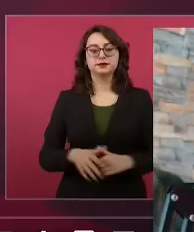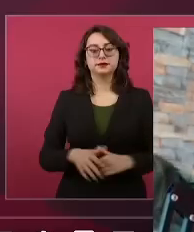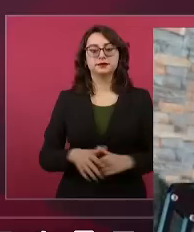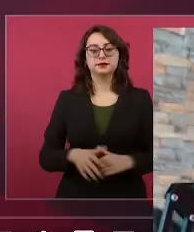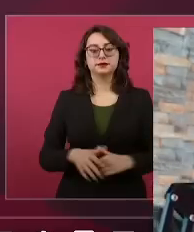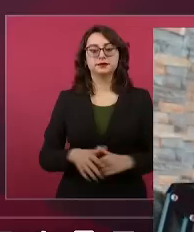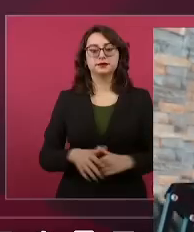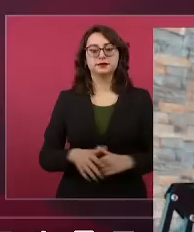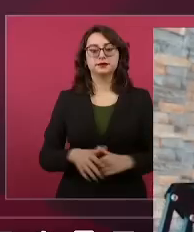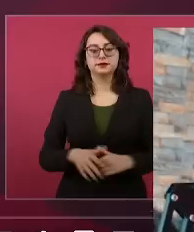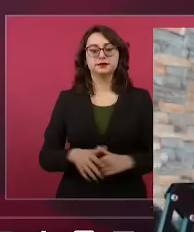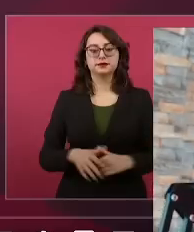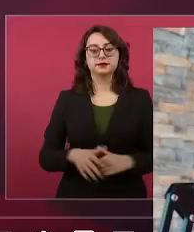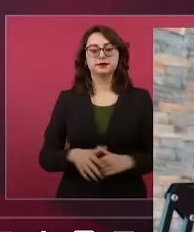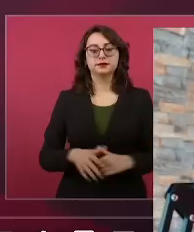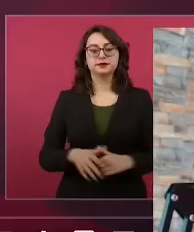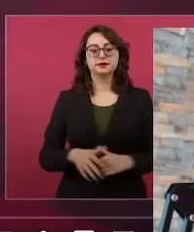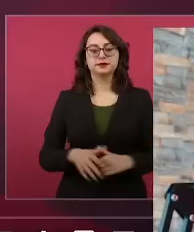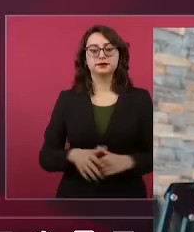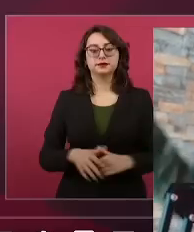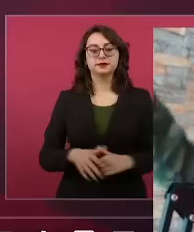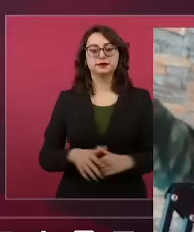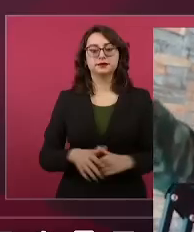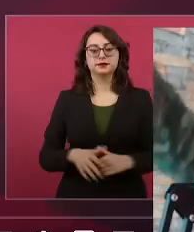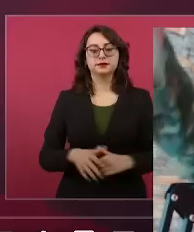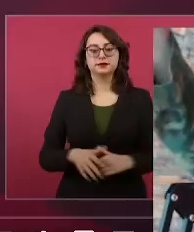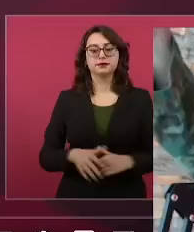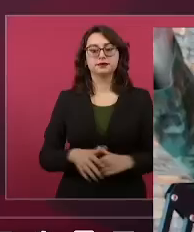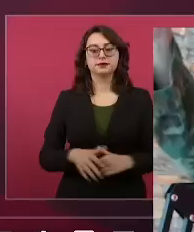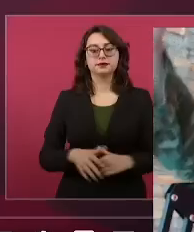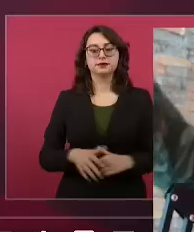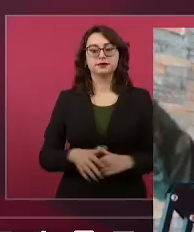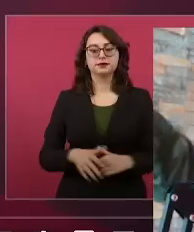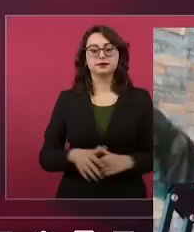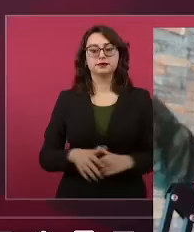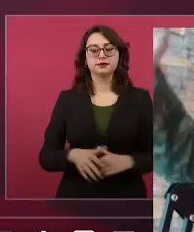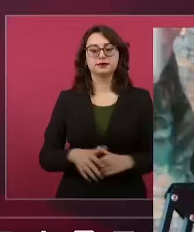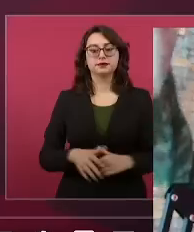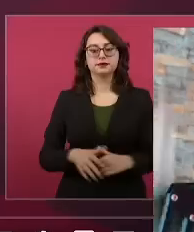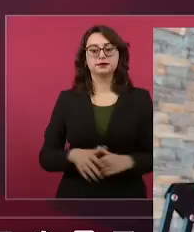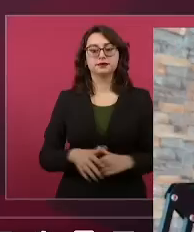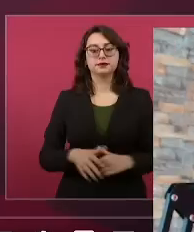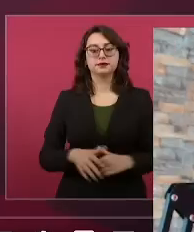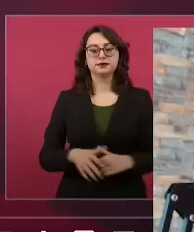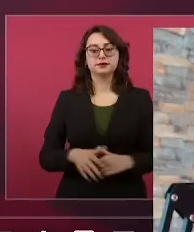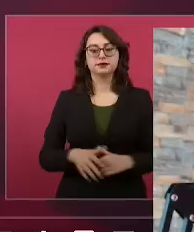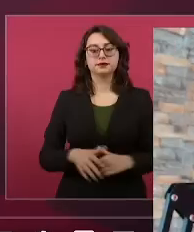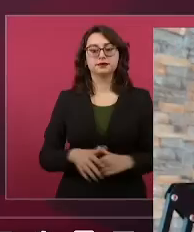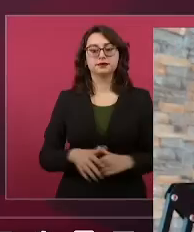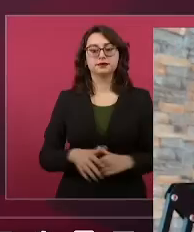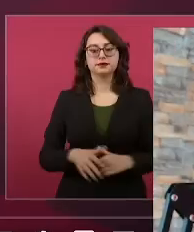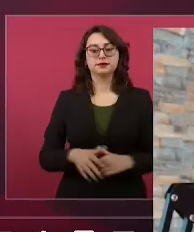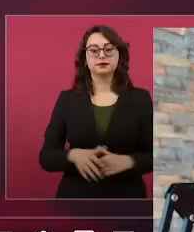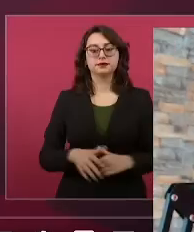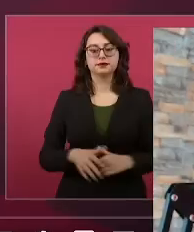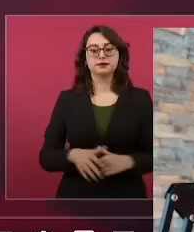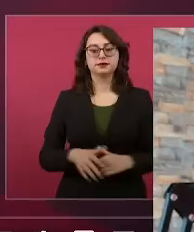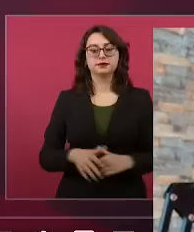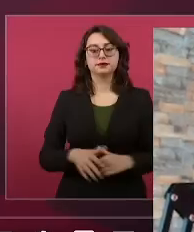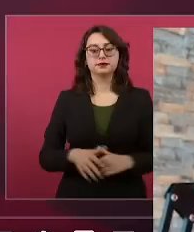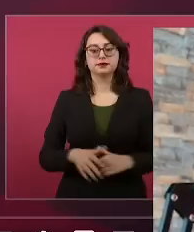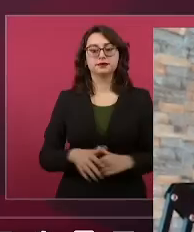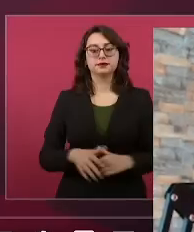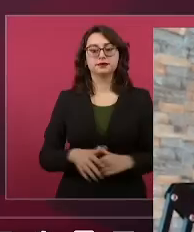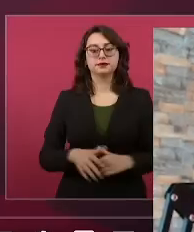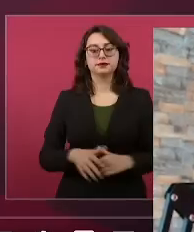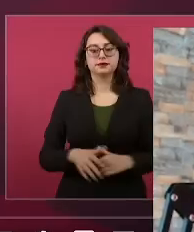sea qué chingados pasó en Coahuila decidieron el el candidato de morena a través de una encuesta Y quién ganó el